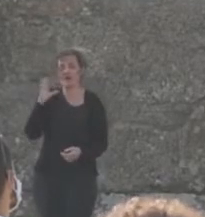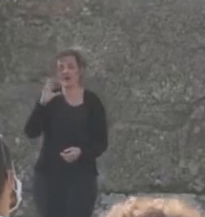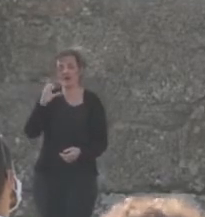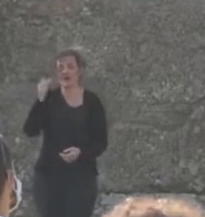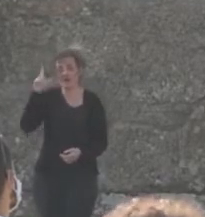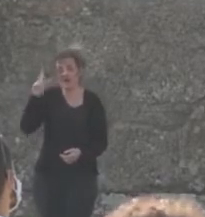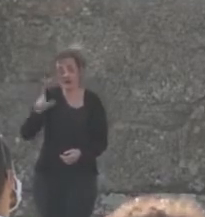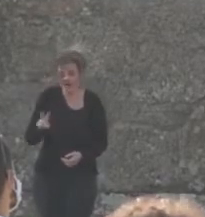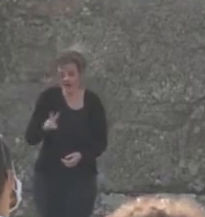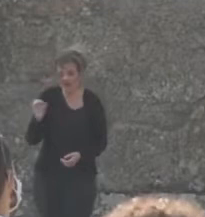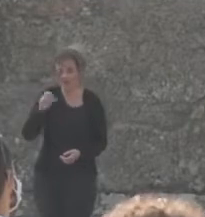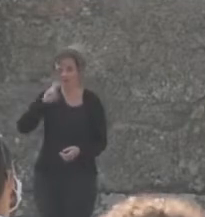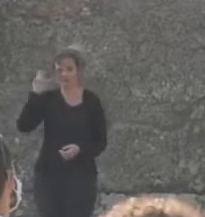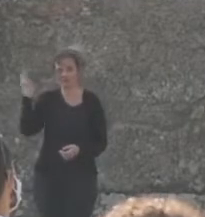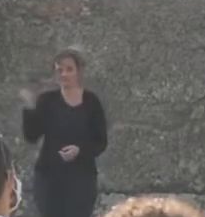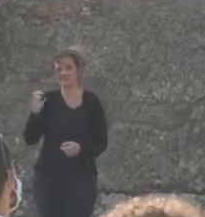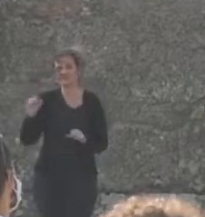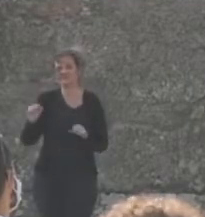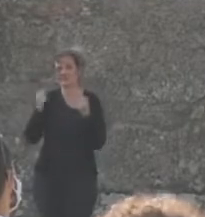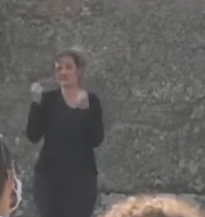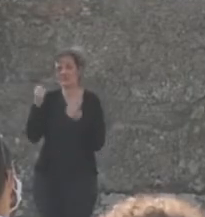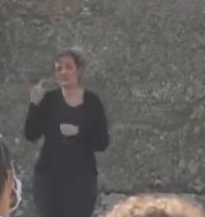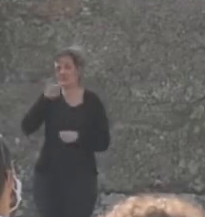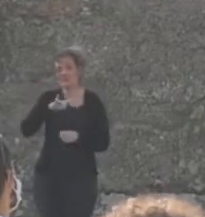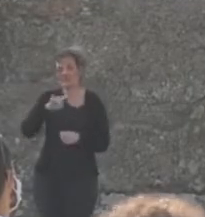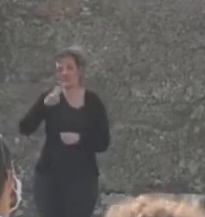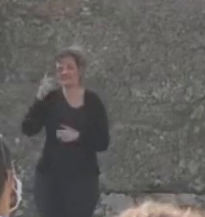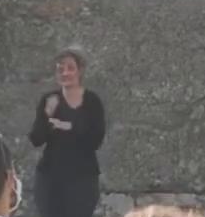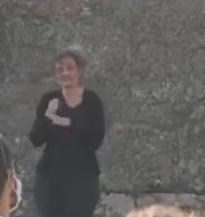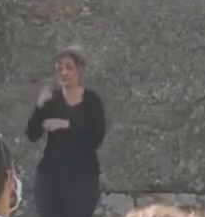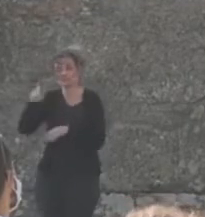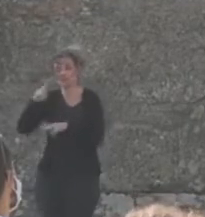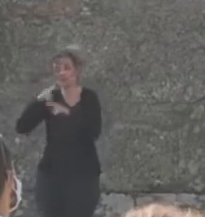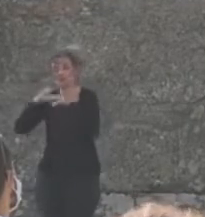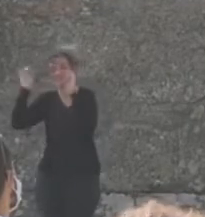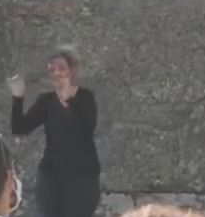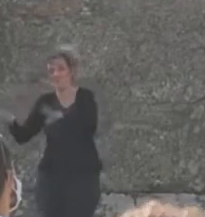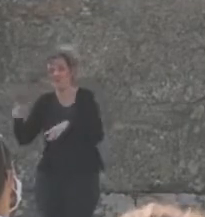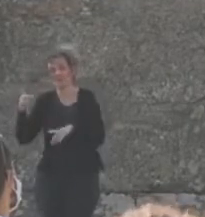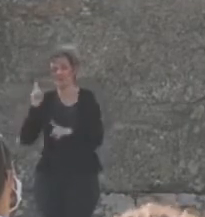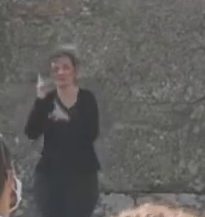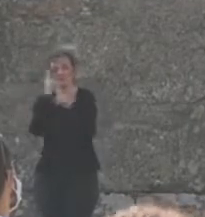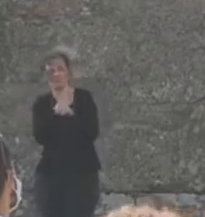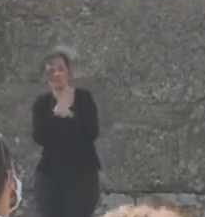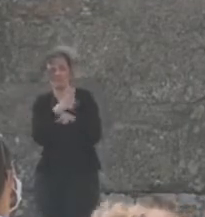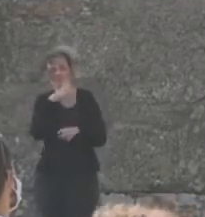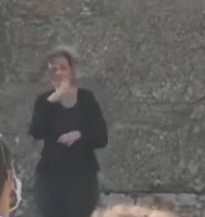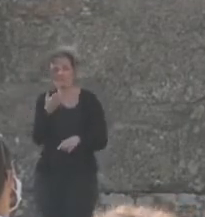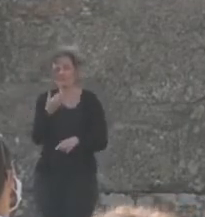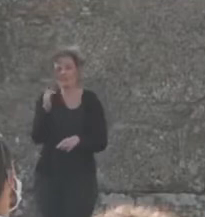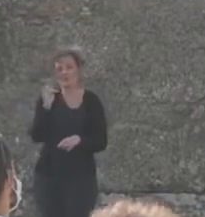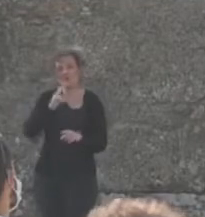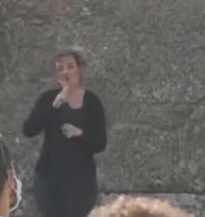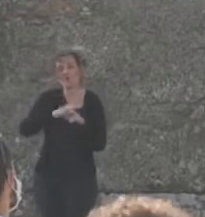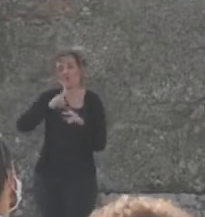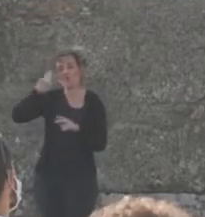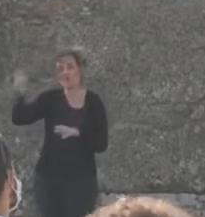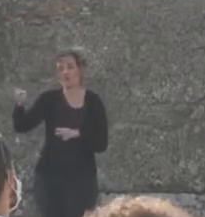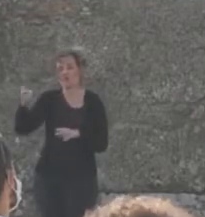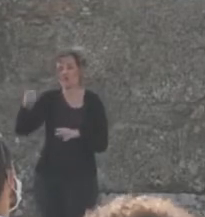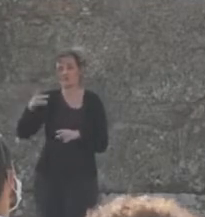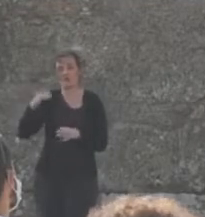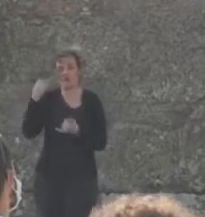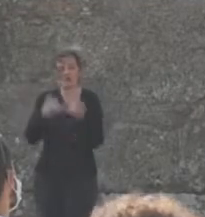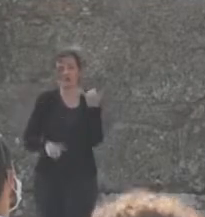Sotelo, Salvador Moreno, que tamén era o nome do instituto, e que houbo moita oposición para que optaran por outros nomes, quedando